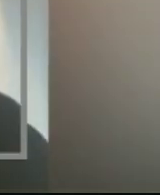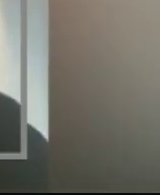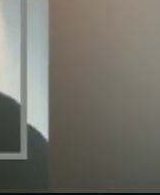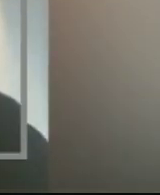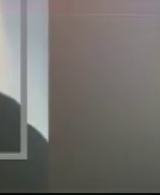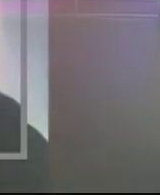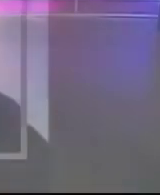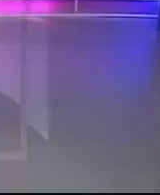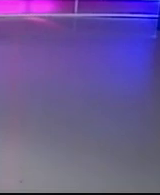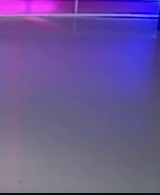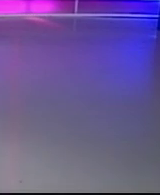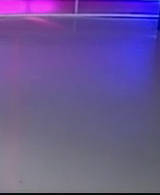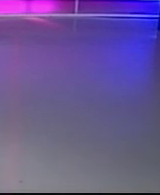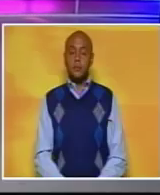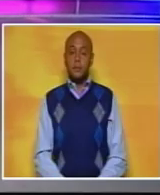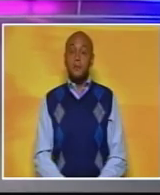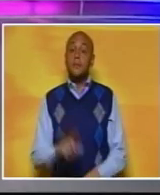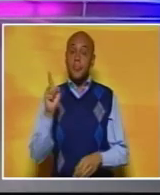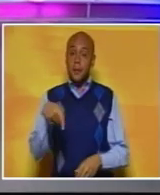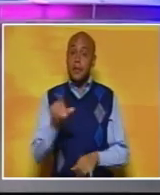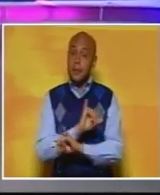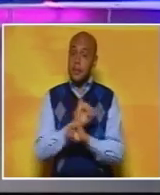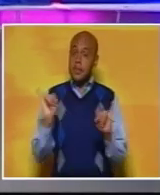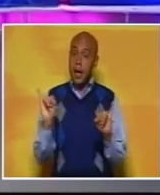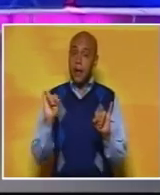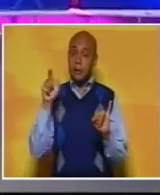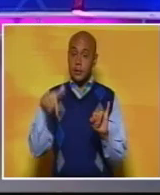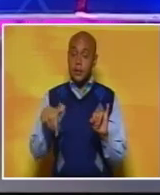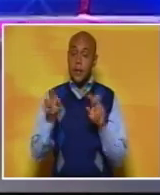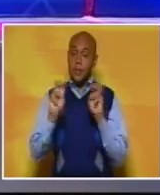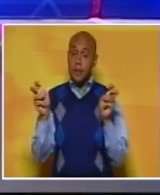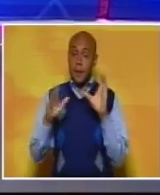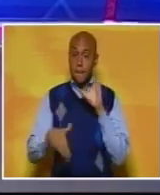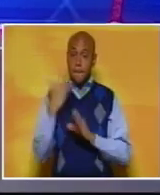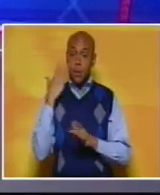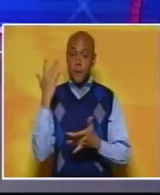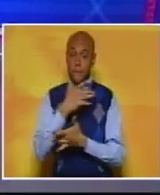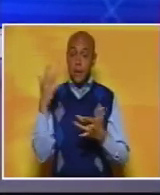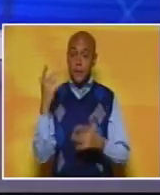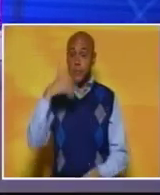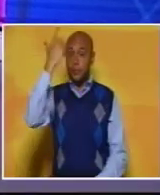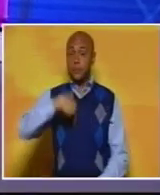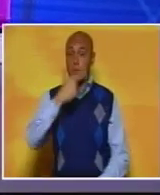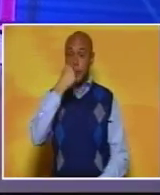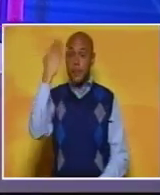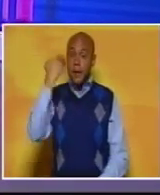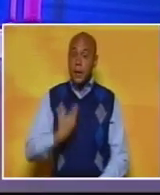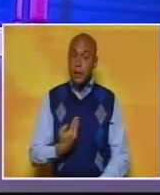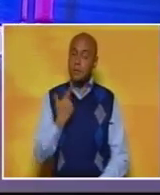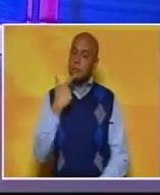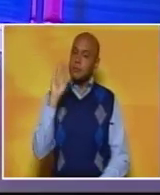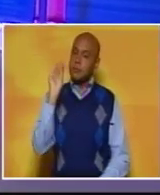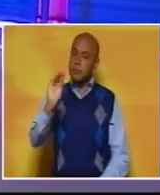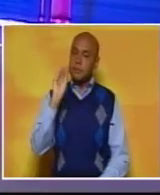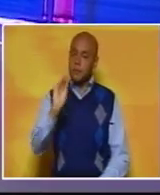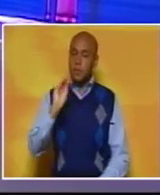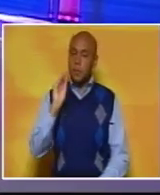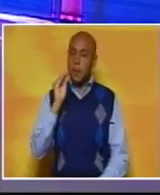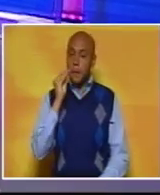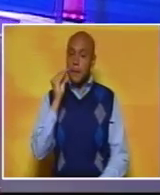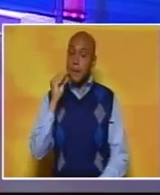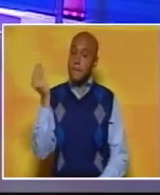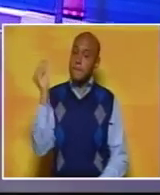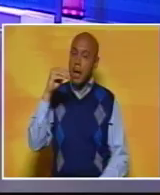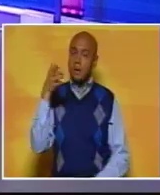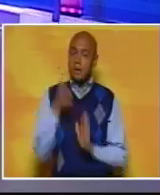and Y así llegamos al final de esta subsección Estrenos y Estrellas, amigos. Yo soy Nieves Soteldo y la invitación es a que continúen con